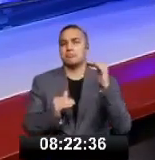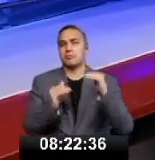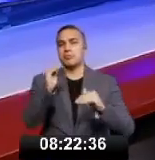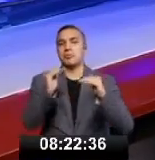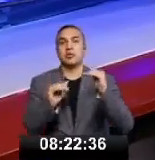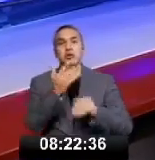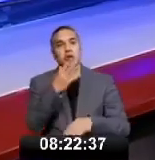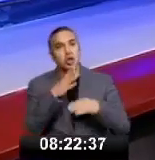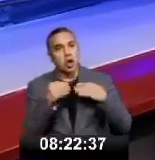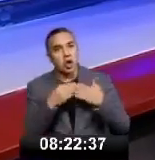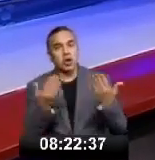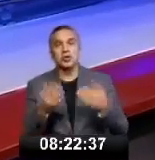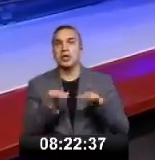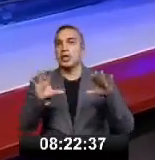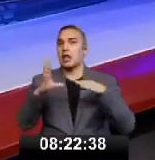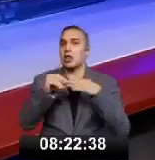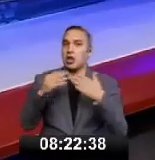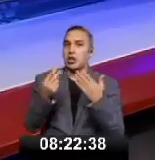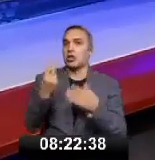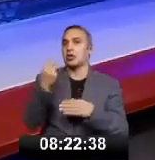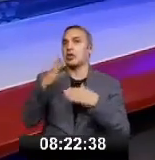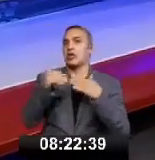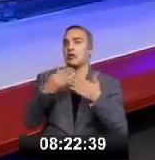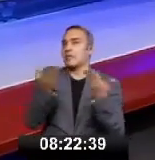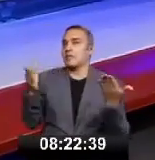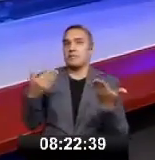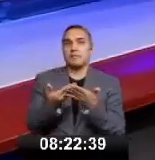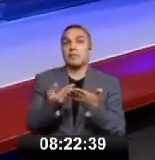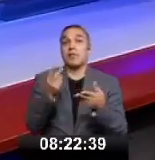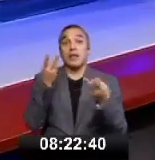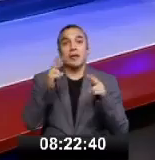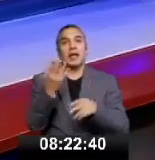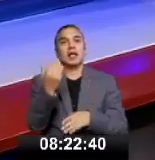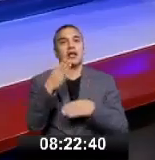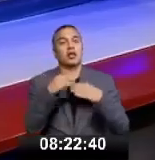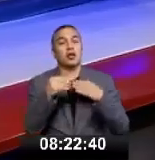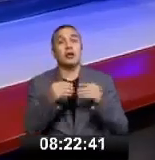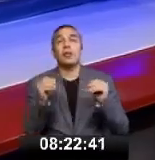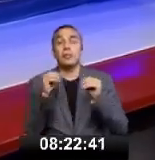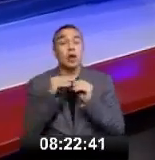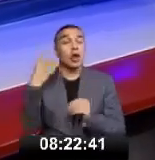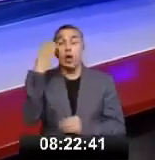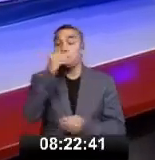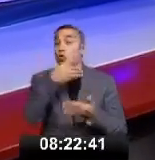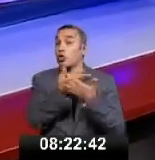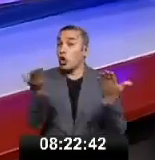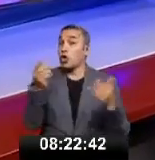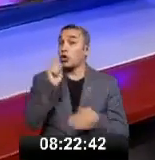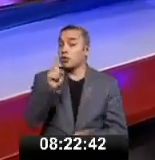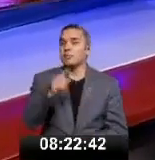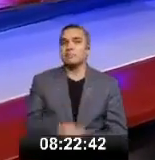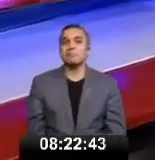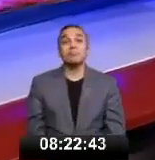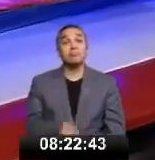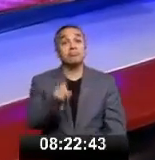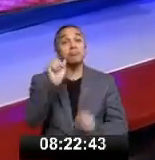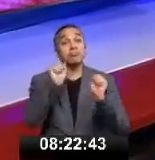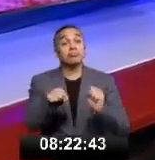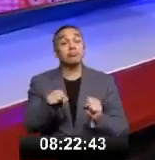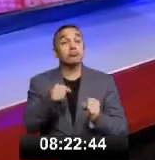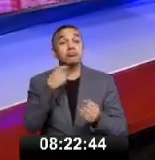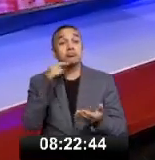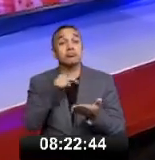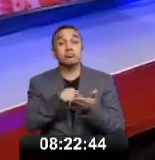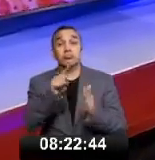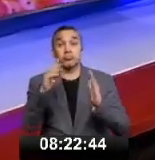Andrés. Hay de $5, de $10, de $12, hasta $15. Y lo más bonito de todo esto, te cuento, es que tú puedes llevarle, por